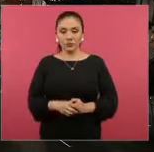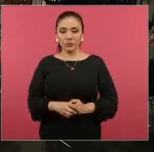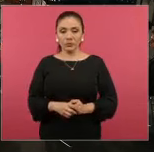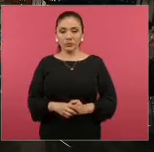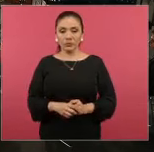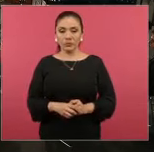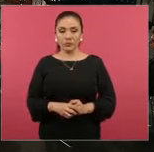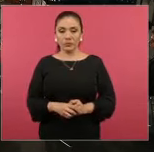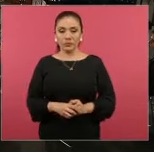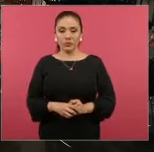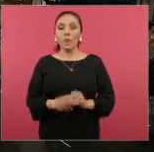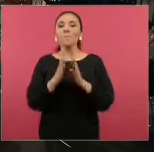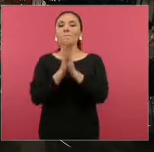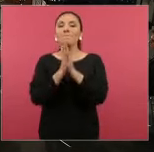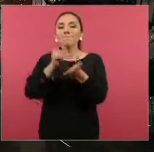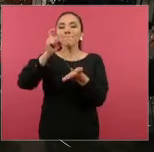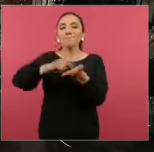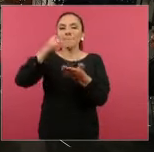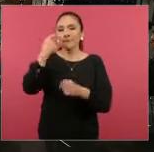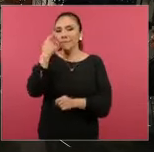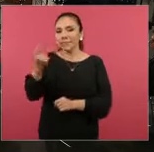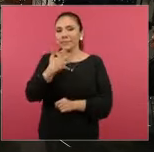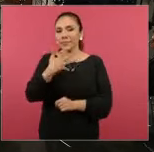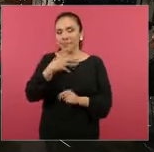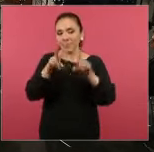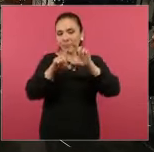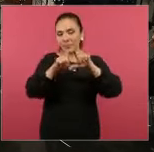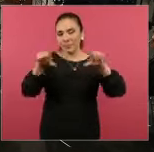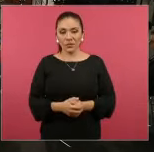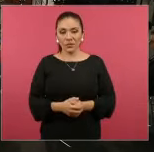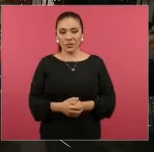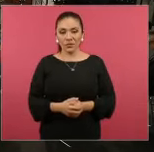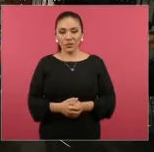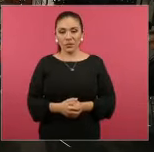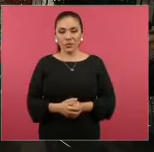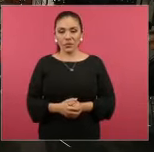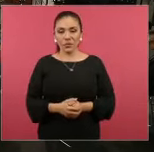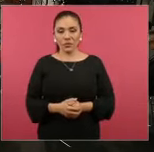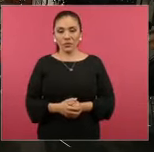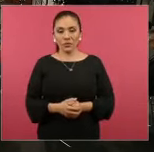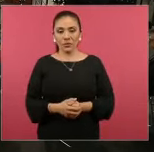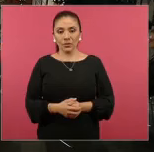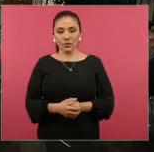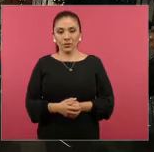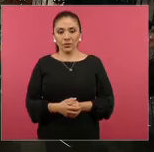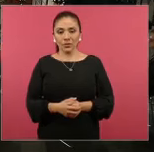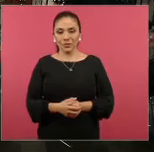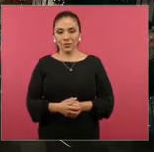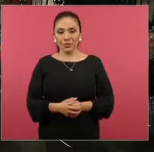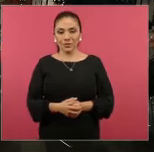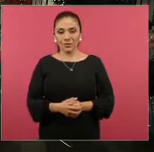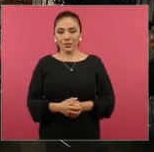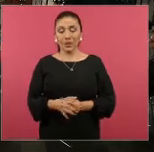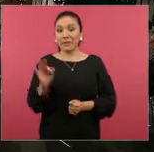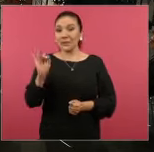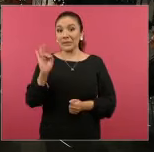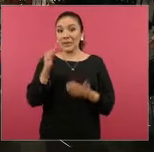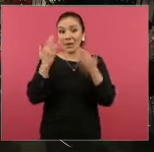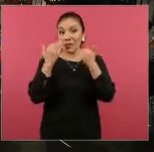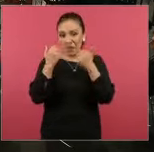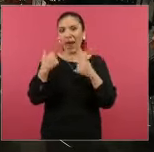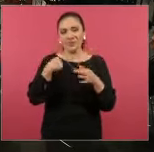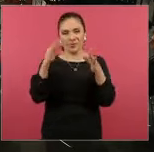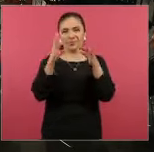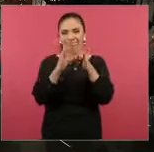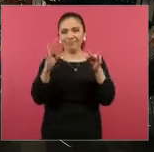que lo reproduzca, por favor. Tiene aquí una forma de reproducirlo. ¿Se pueda? Si no, se los narro, no se preocupen. No se